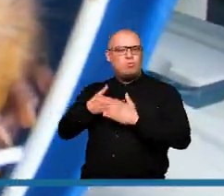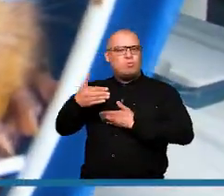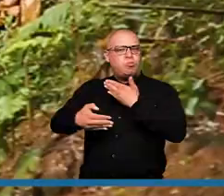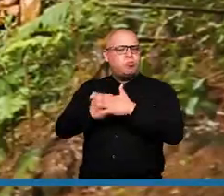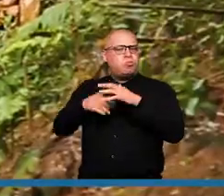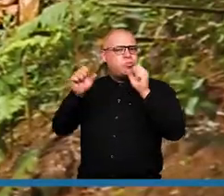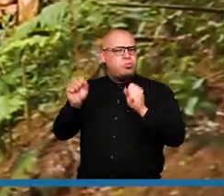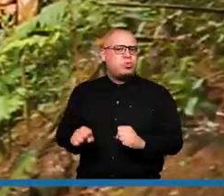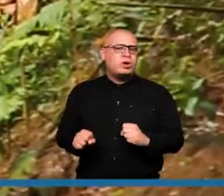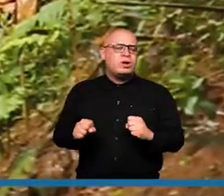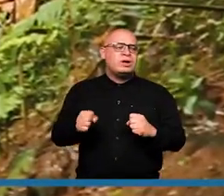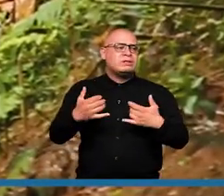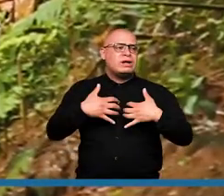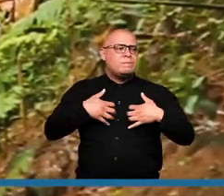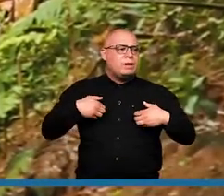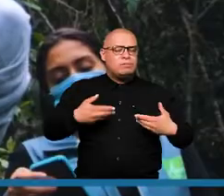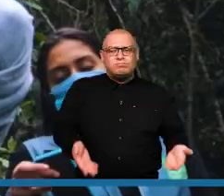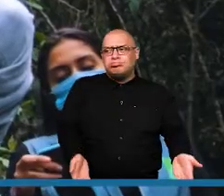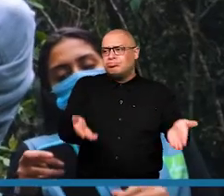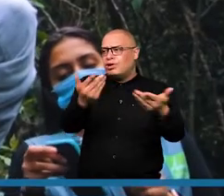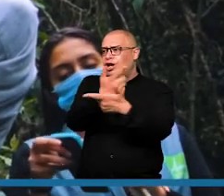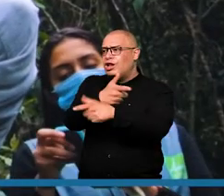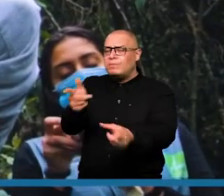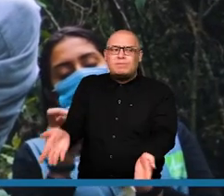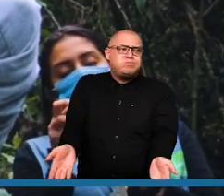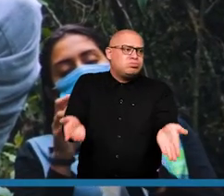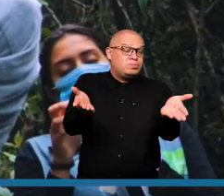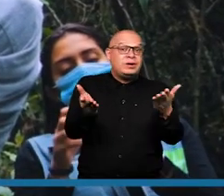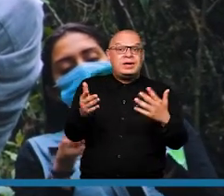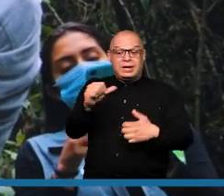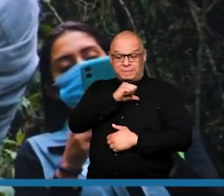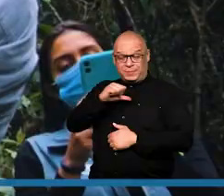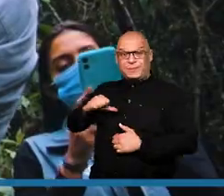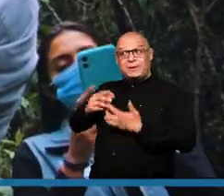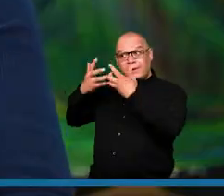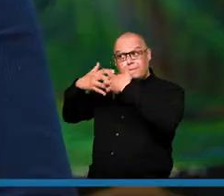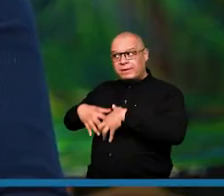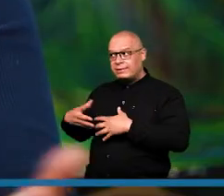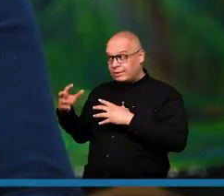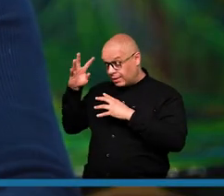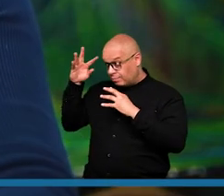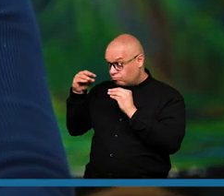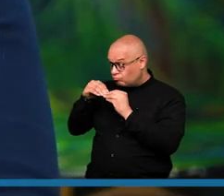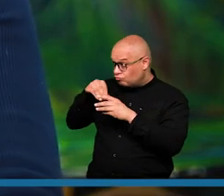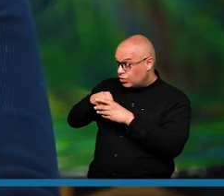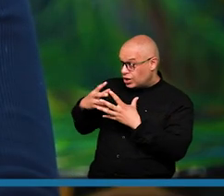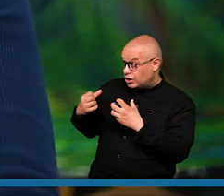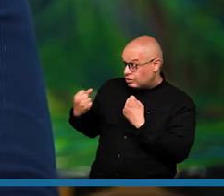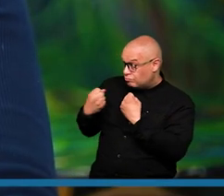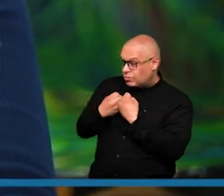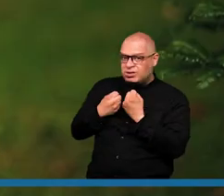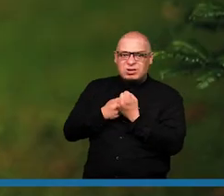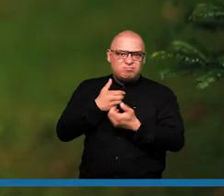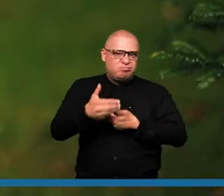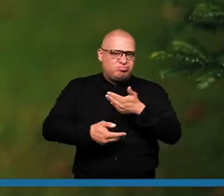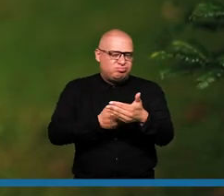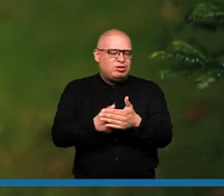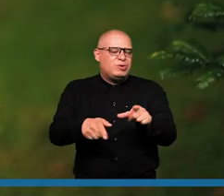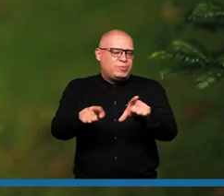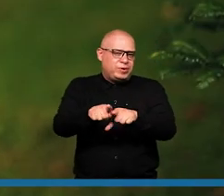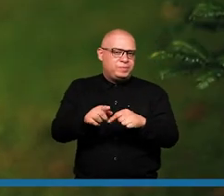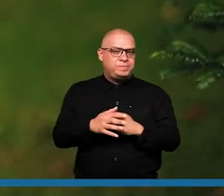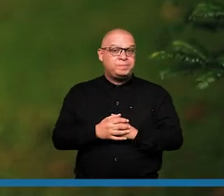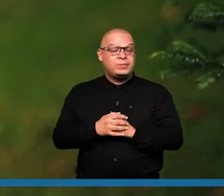esos individuos a su hábitat natural. Empresas privadas se han querido vincular también y unirse a este tipo de eventos. Esos